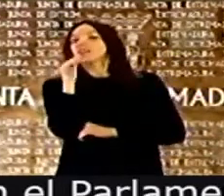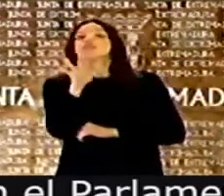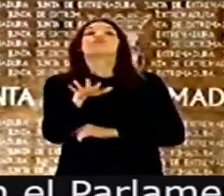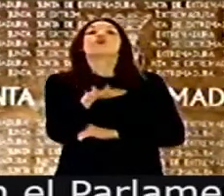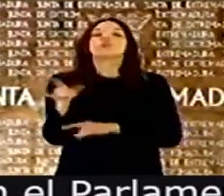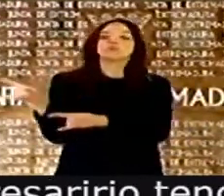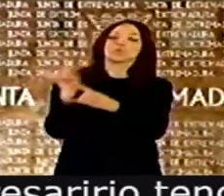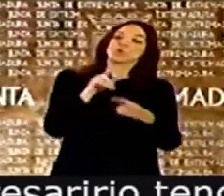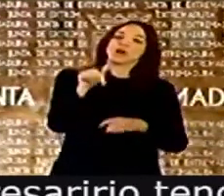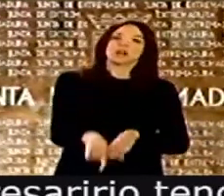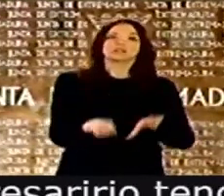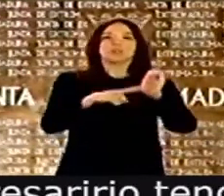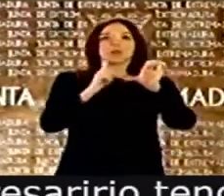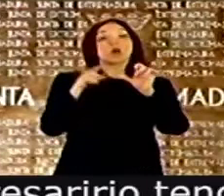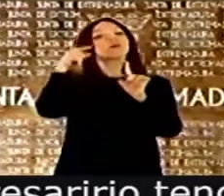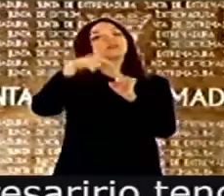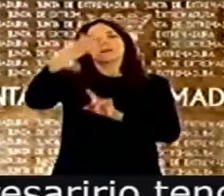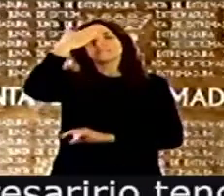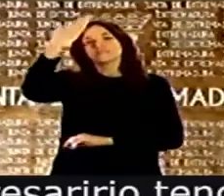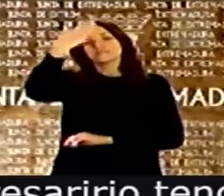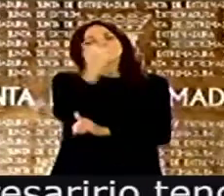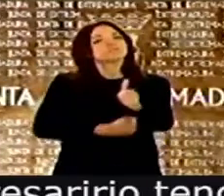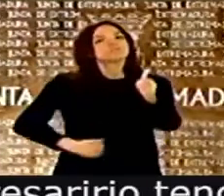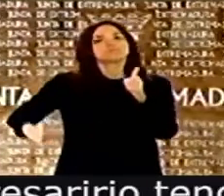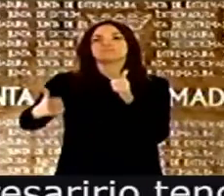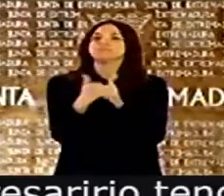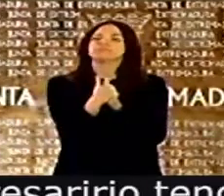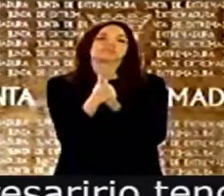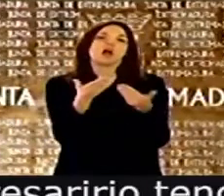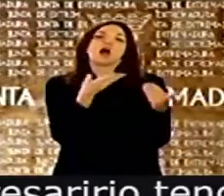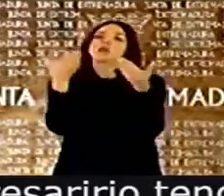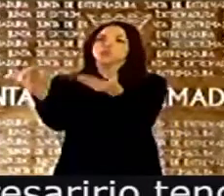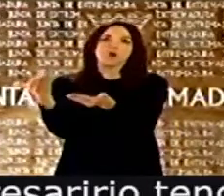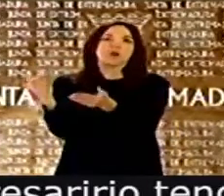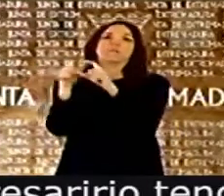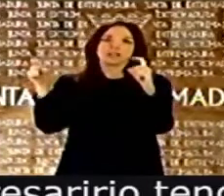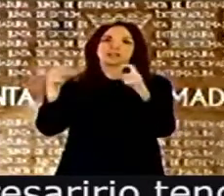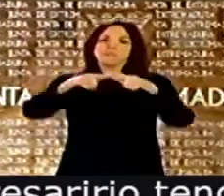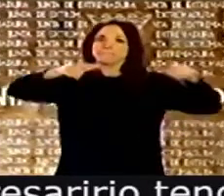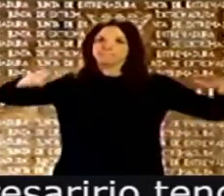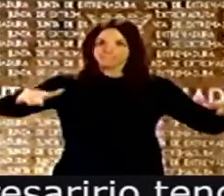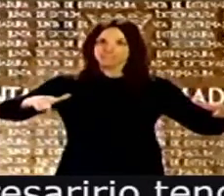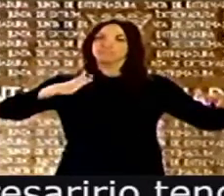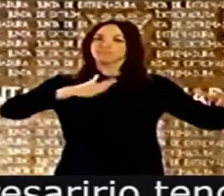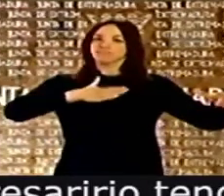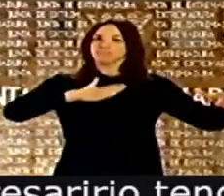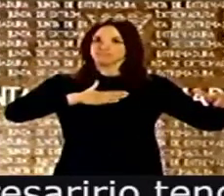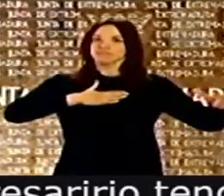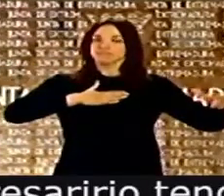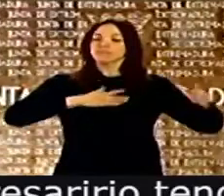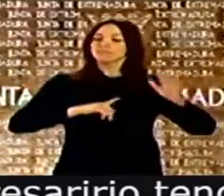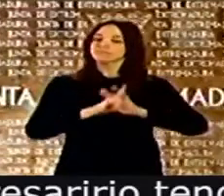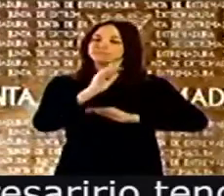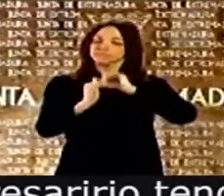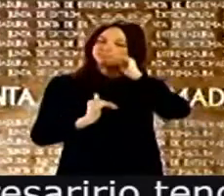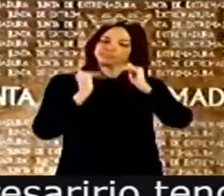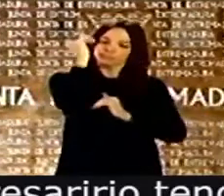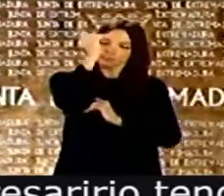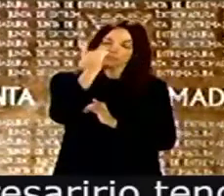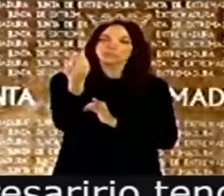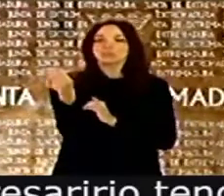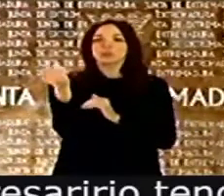es el objetivo fundamental que nos hemos marcado. Ayudar a las empresas de aquí a crecer, ayudar a las empresas de aquí a desarrollarse,